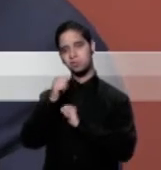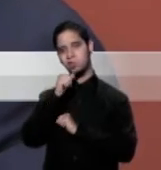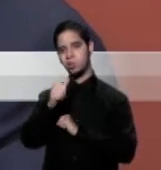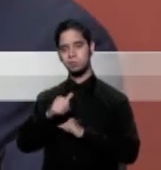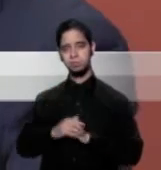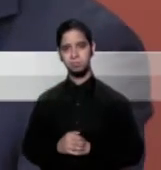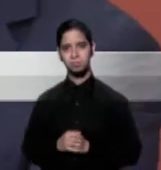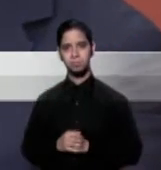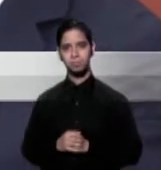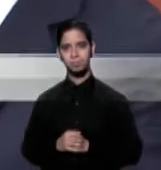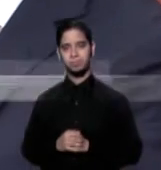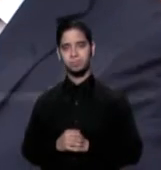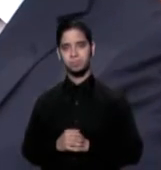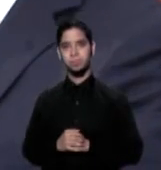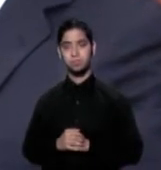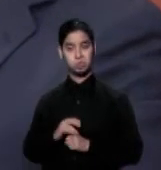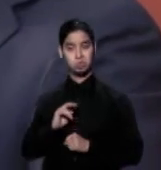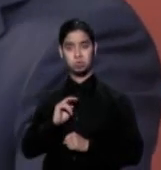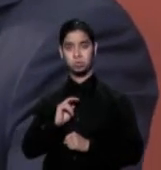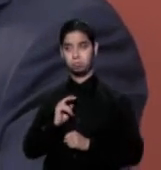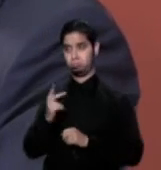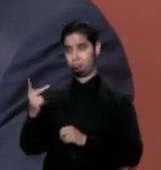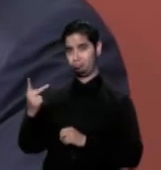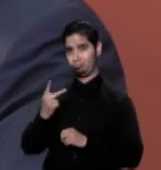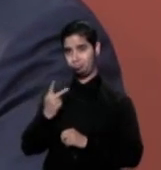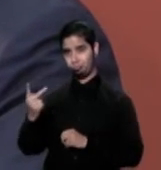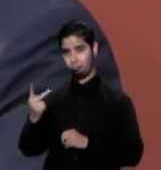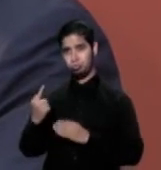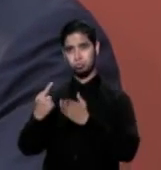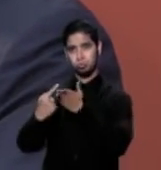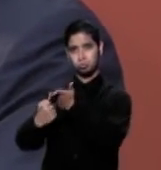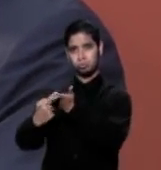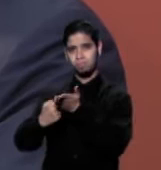Hablamos, por ejemplo, sobre si a una empresa que está